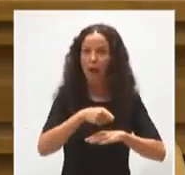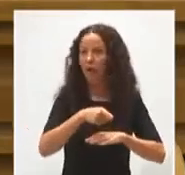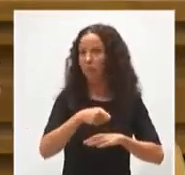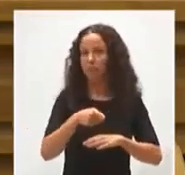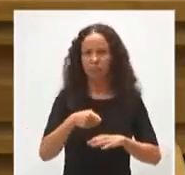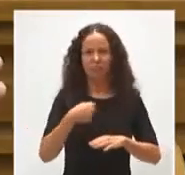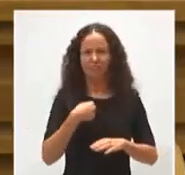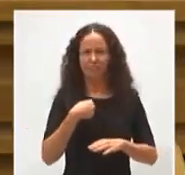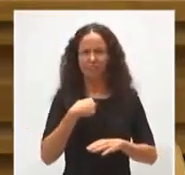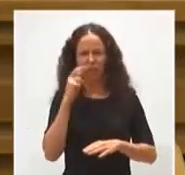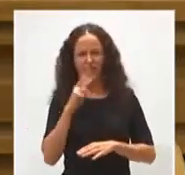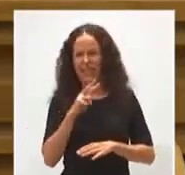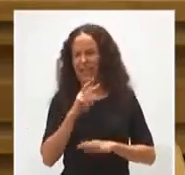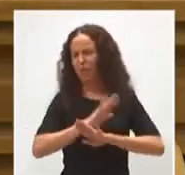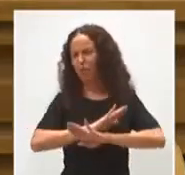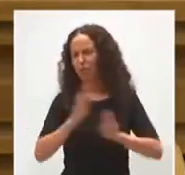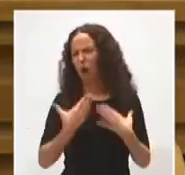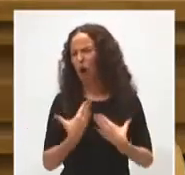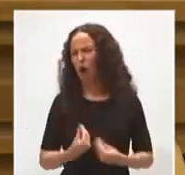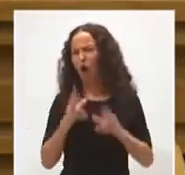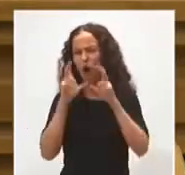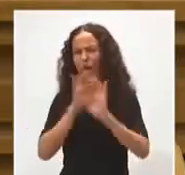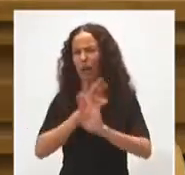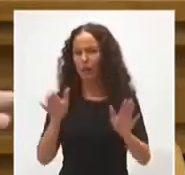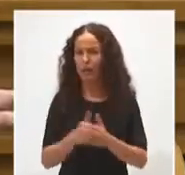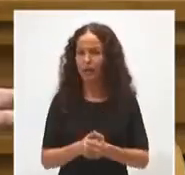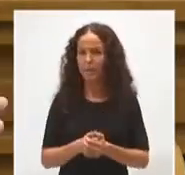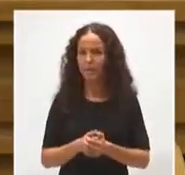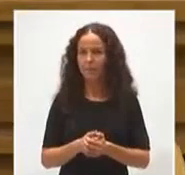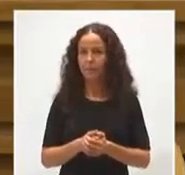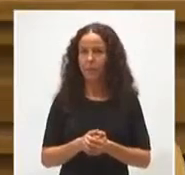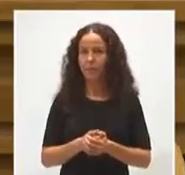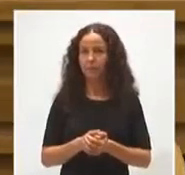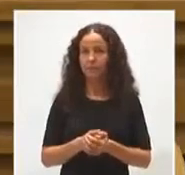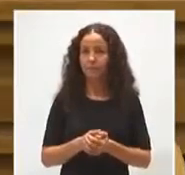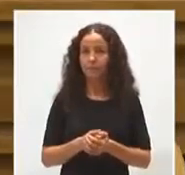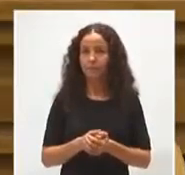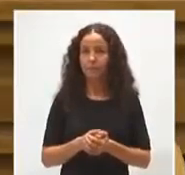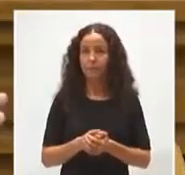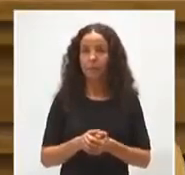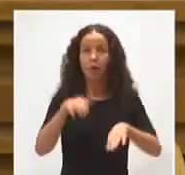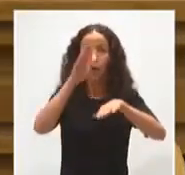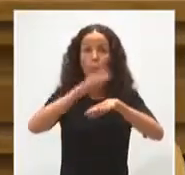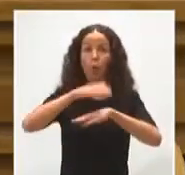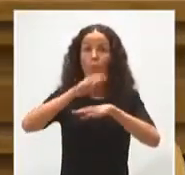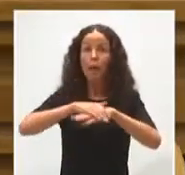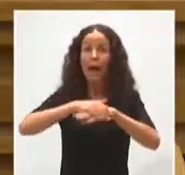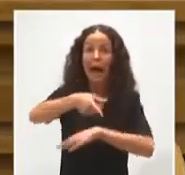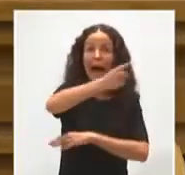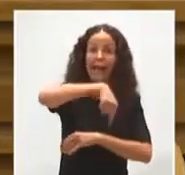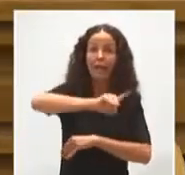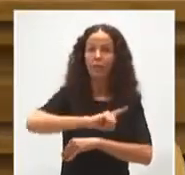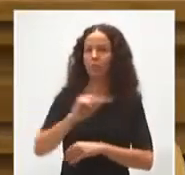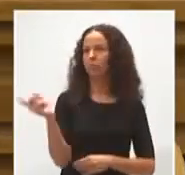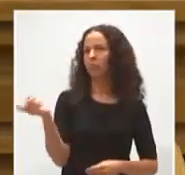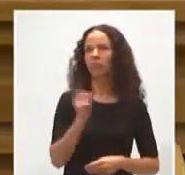me resultaba tan tan dramática si hay que ajustarse habrá que ajustarse pero no les echen la culpa encima de lo que es el